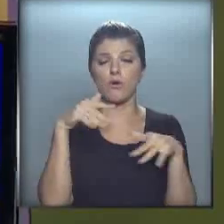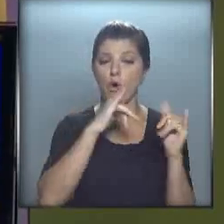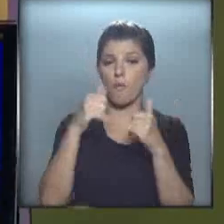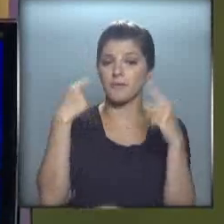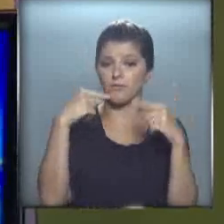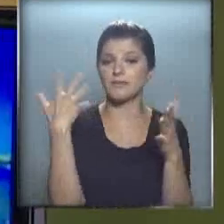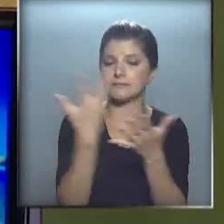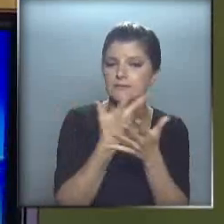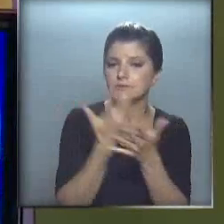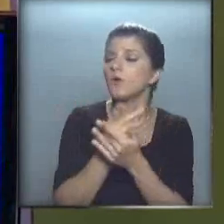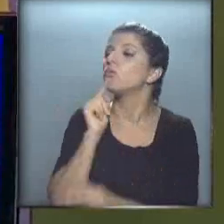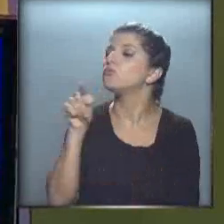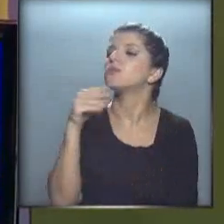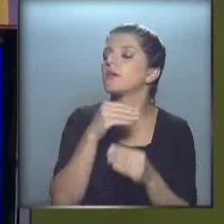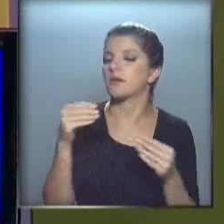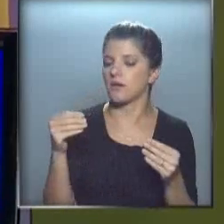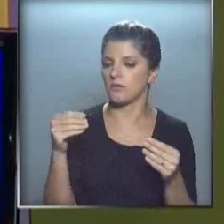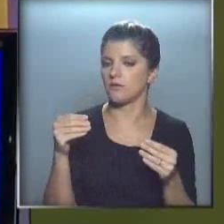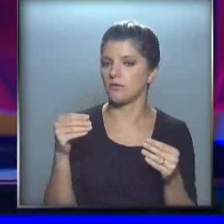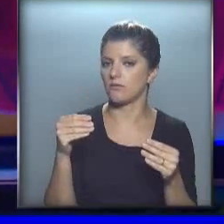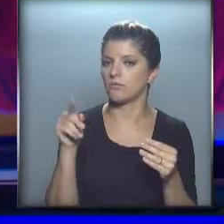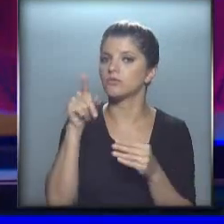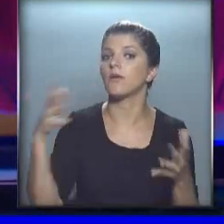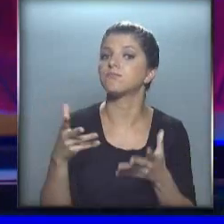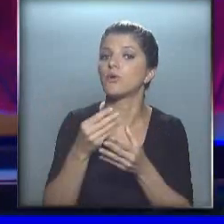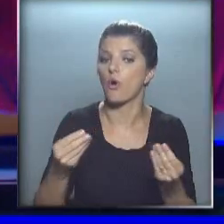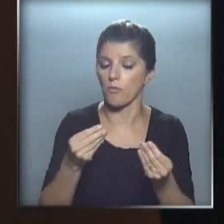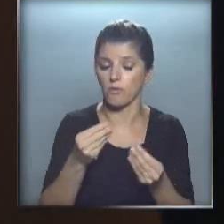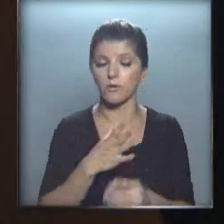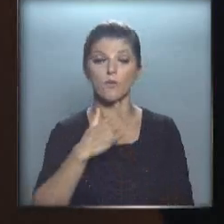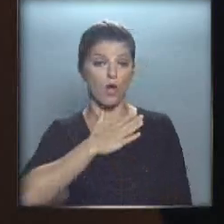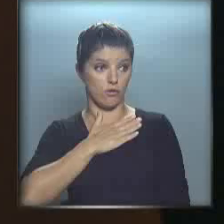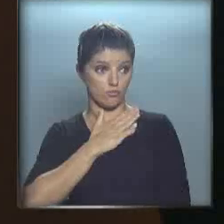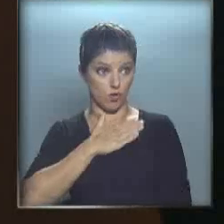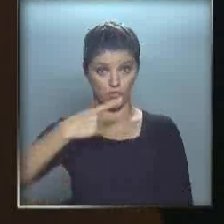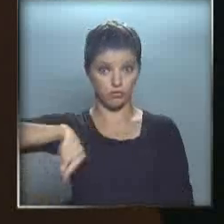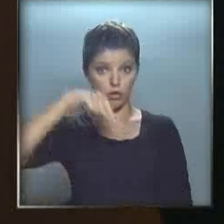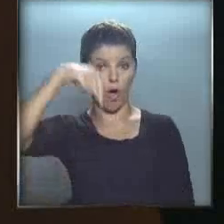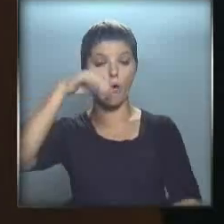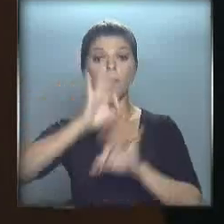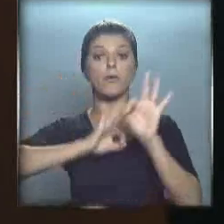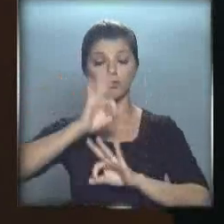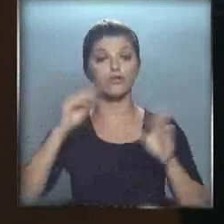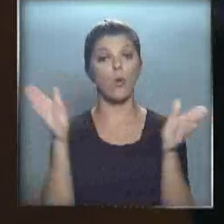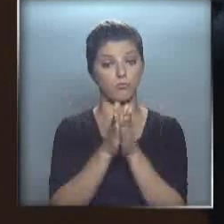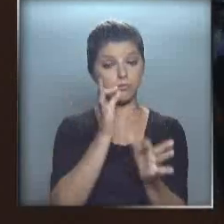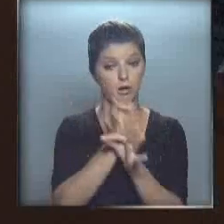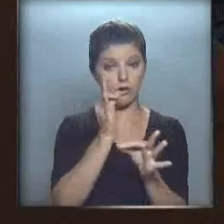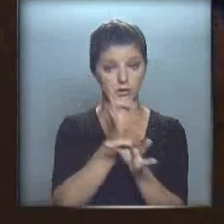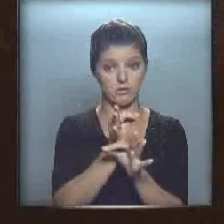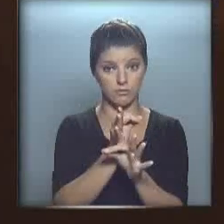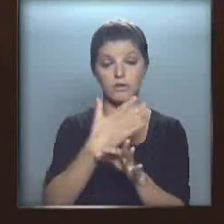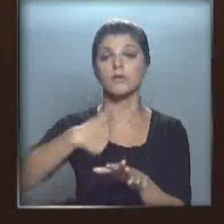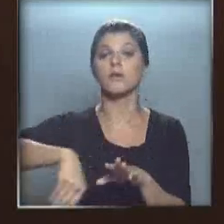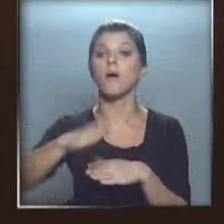qué hacen ustedes? ¿Si hay que actuar ya? ¿Cómo activan ustedes? Y nosotros ahora estamos en un proyecto con la escuela que lo vamos